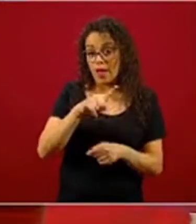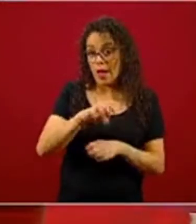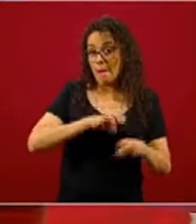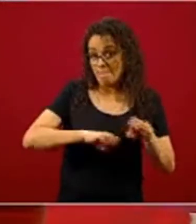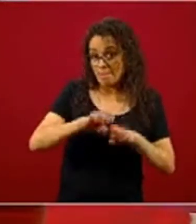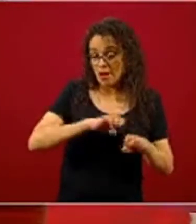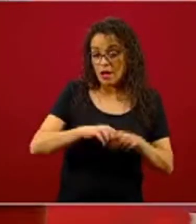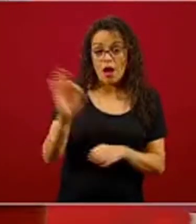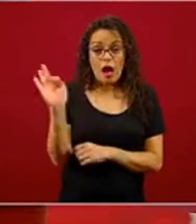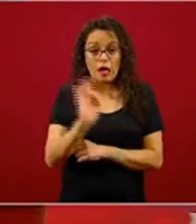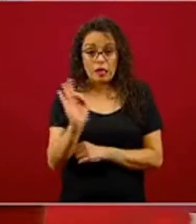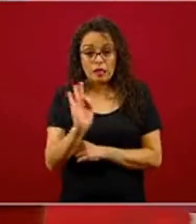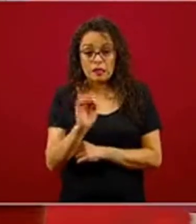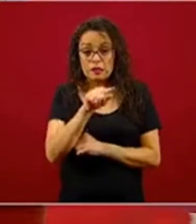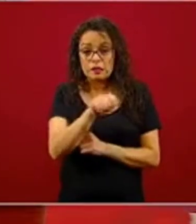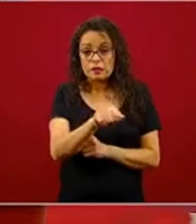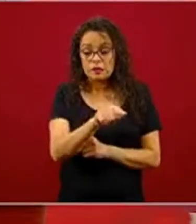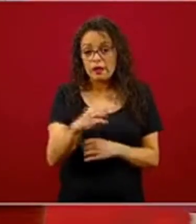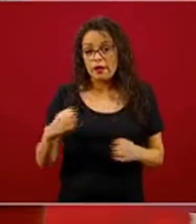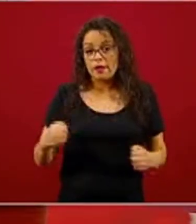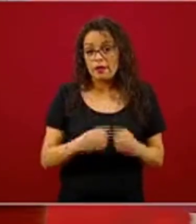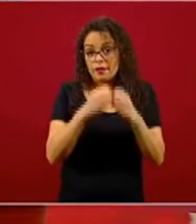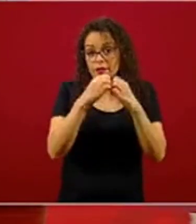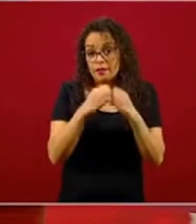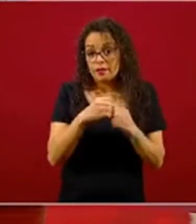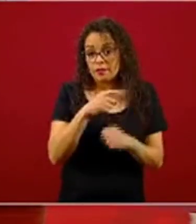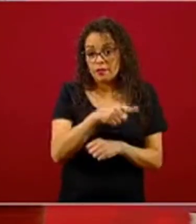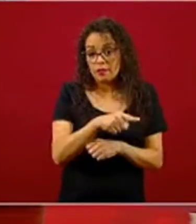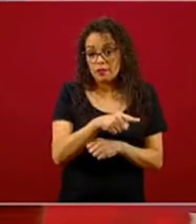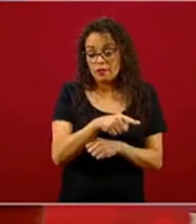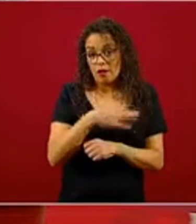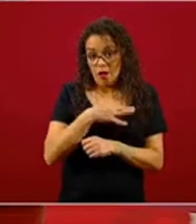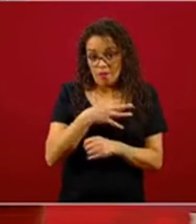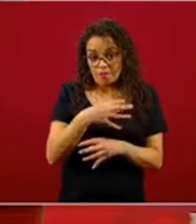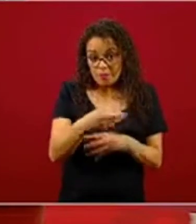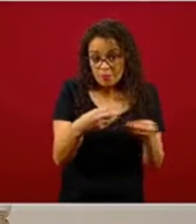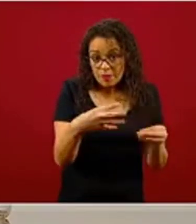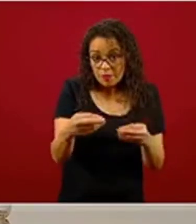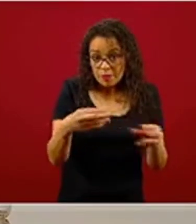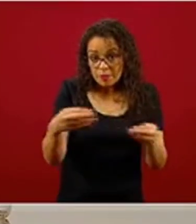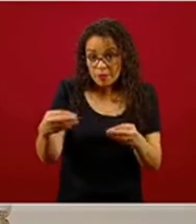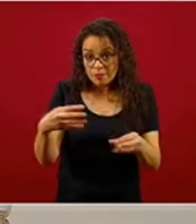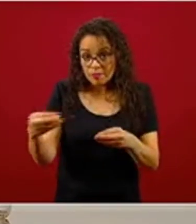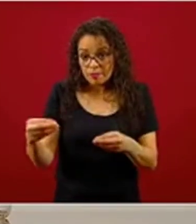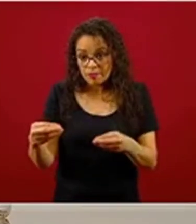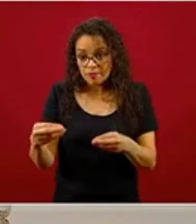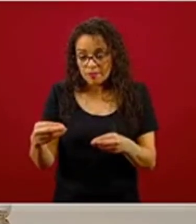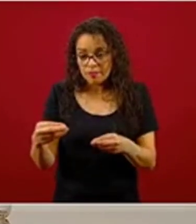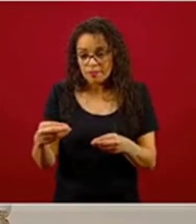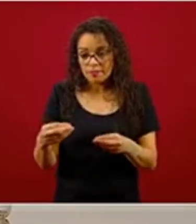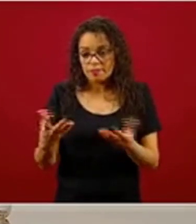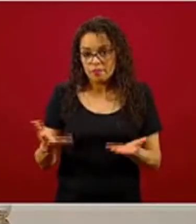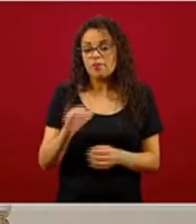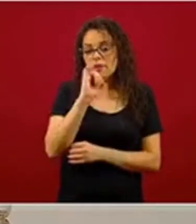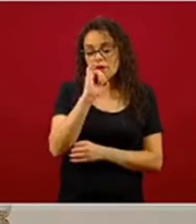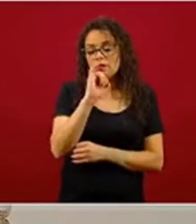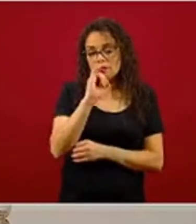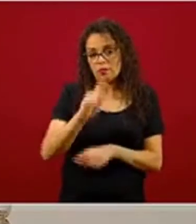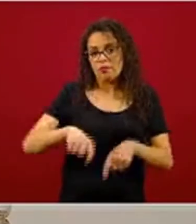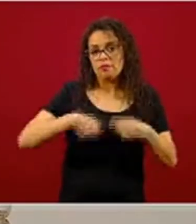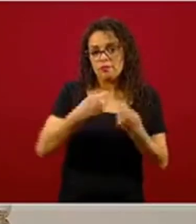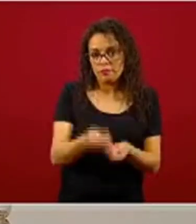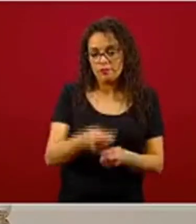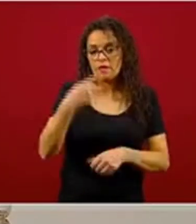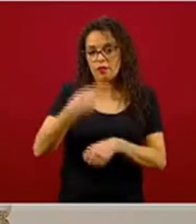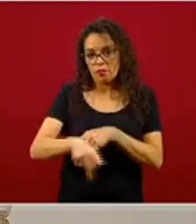ellos se llegara a ver un brote, contagios y demás, efectivamente se declarara el riesgo de trabajo, la